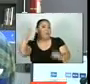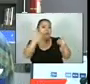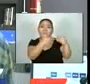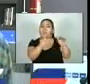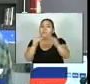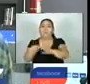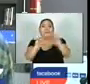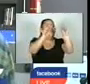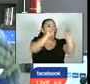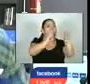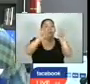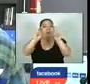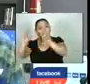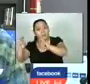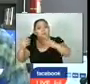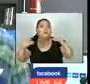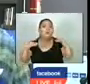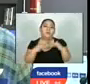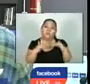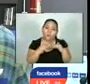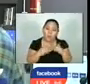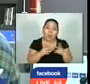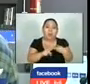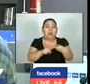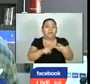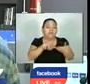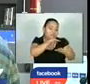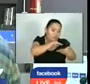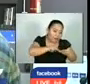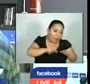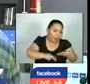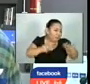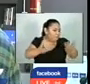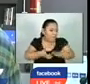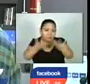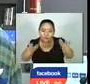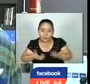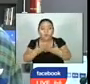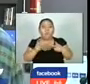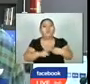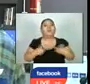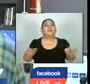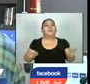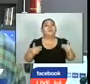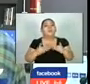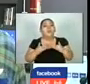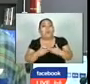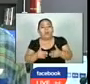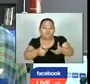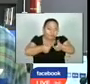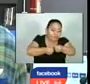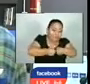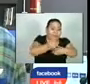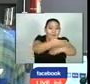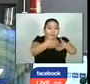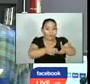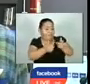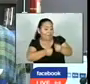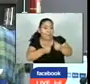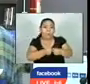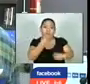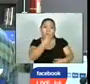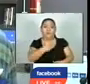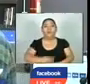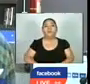categorías entre diferentes usos que se le pueda dar a investigaciones. También tenemos un área de videojuegos, una zona gamer con dos consolas